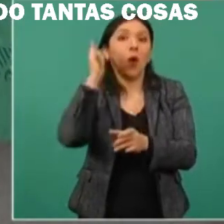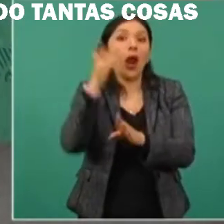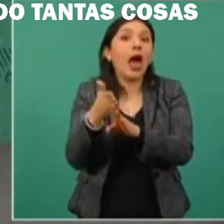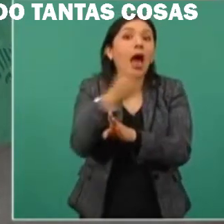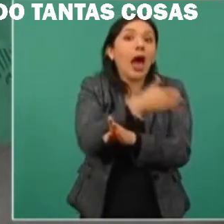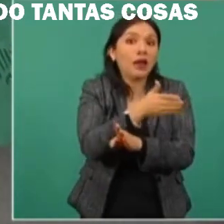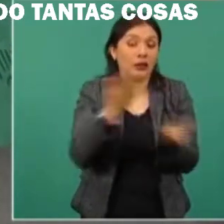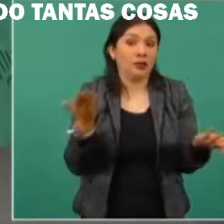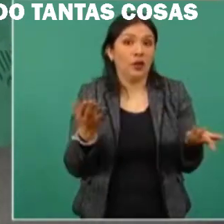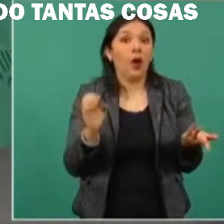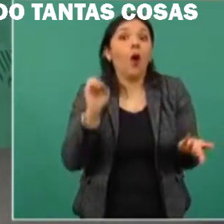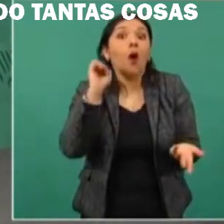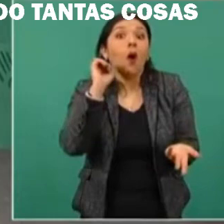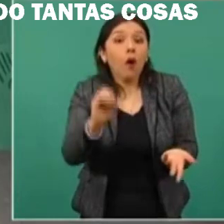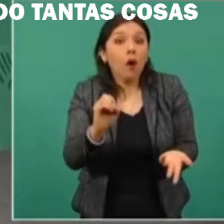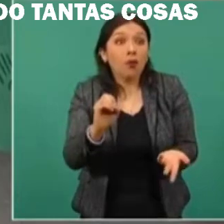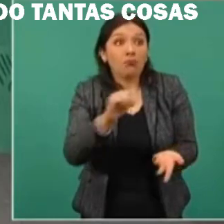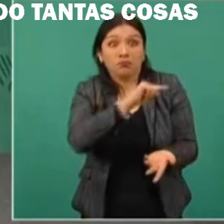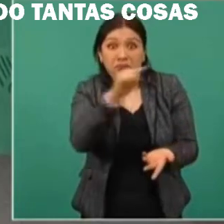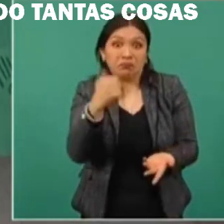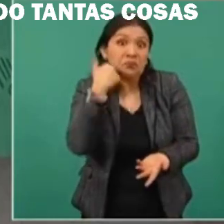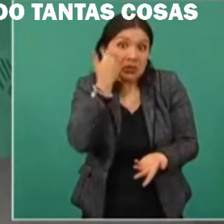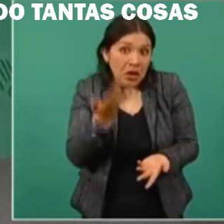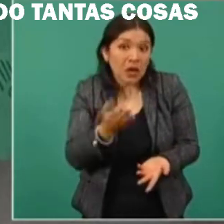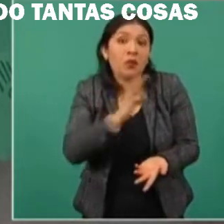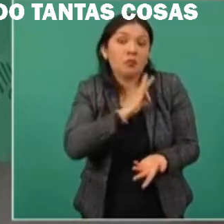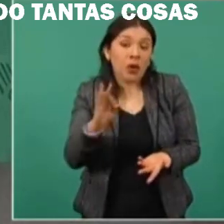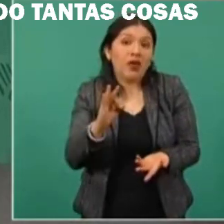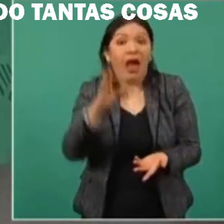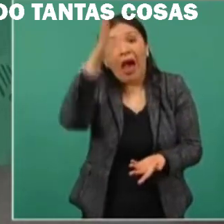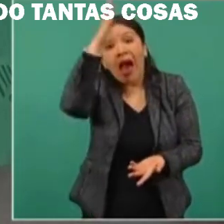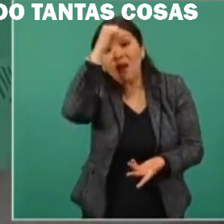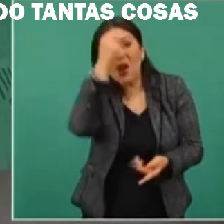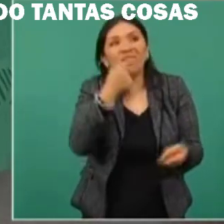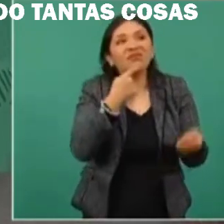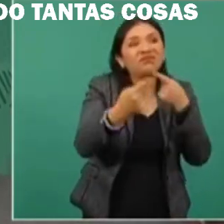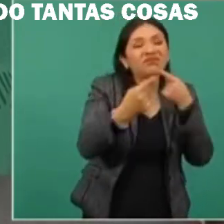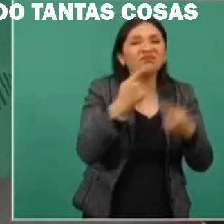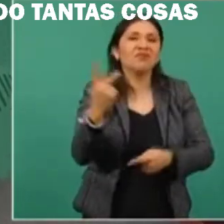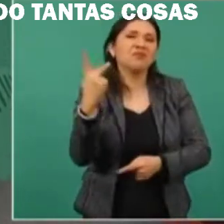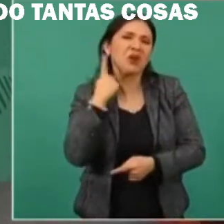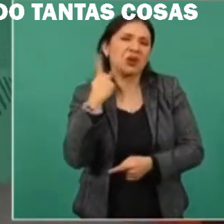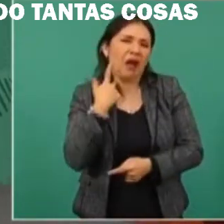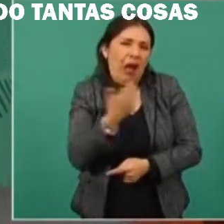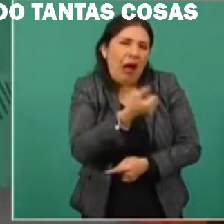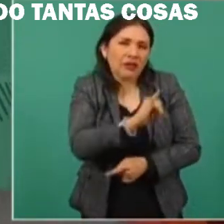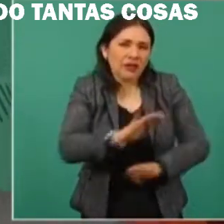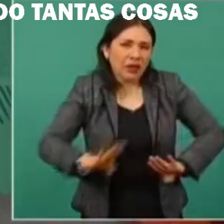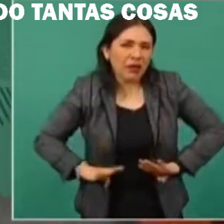a no ser que quieran también políticamente